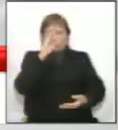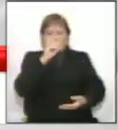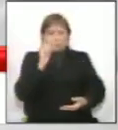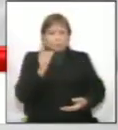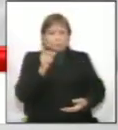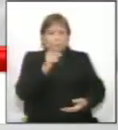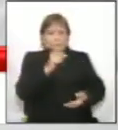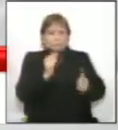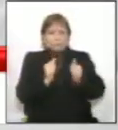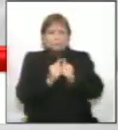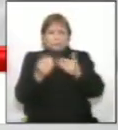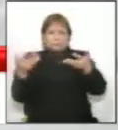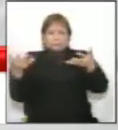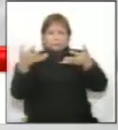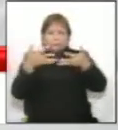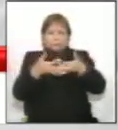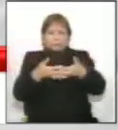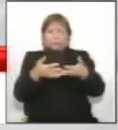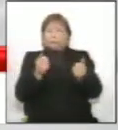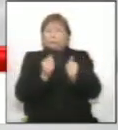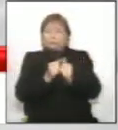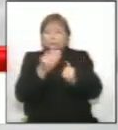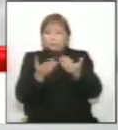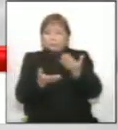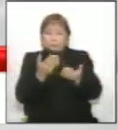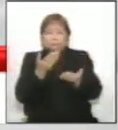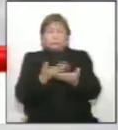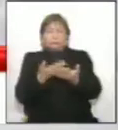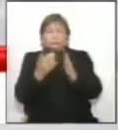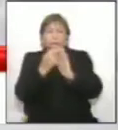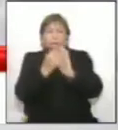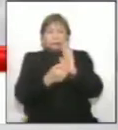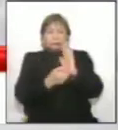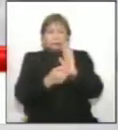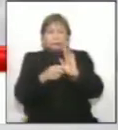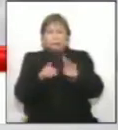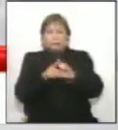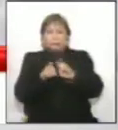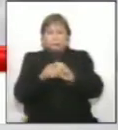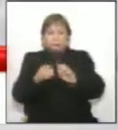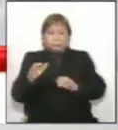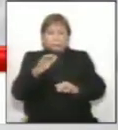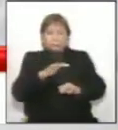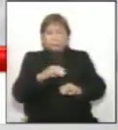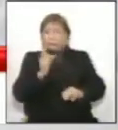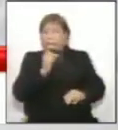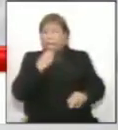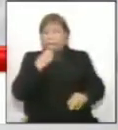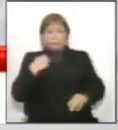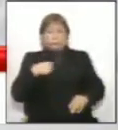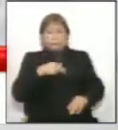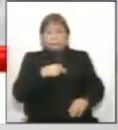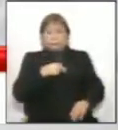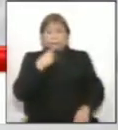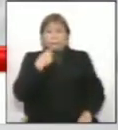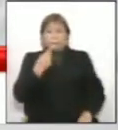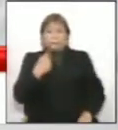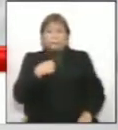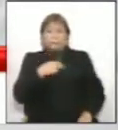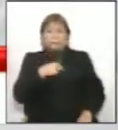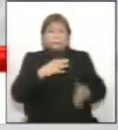ustedes consensuar y muchas veces hemos sacado proyectos multipartidarios. No somos, como dijeron ahí, que